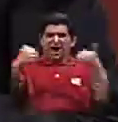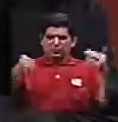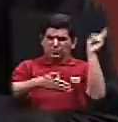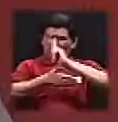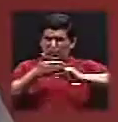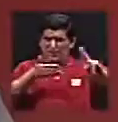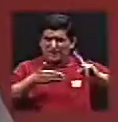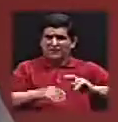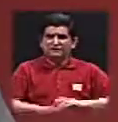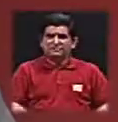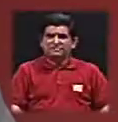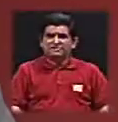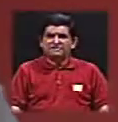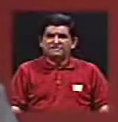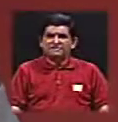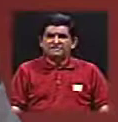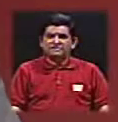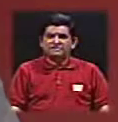universitaria?